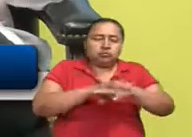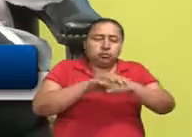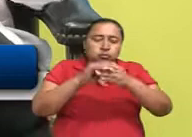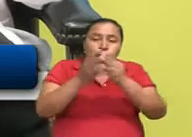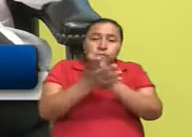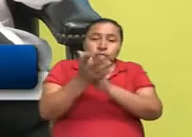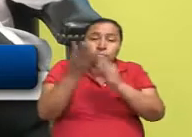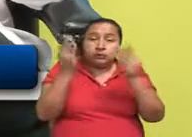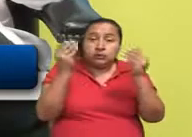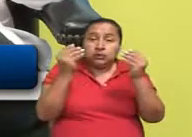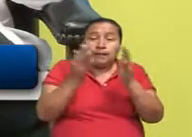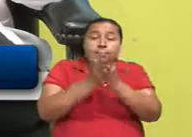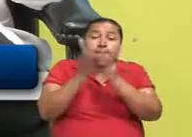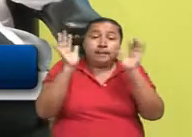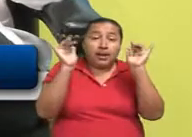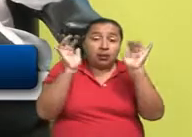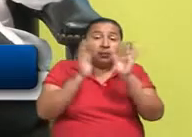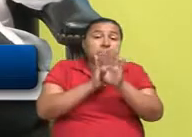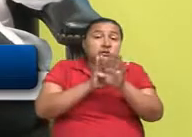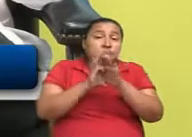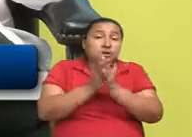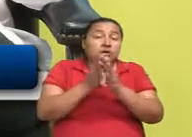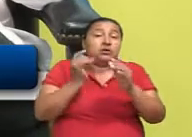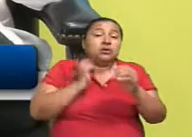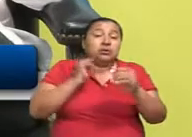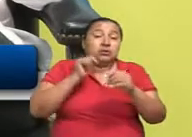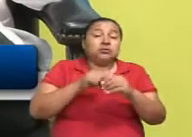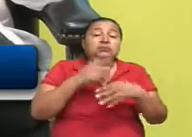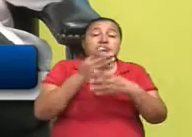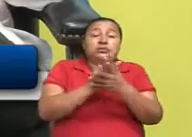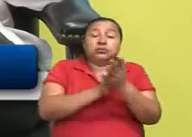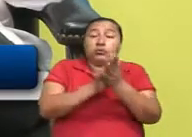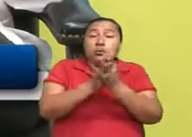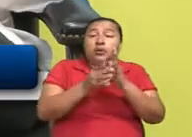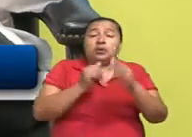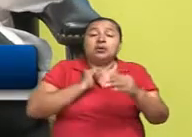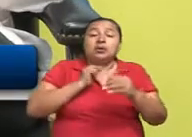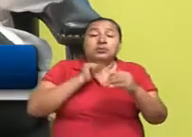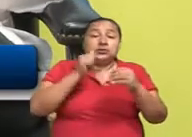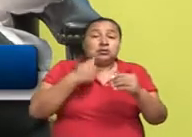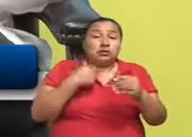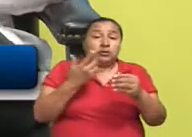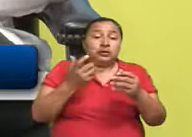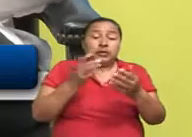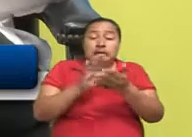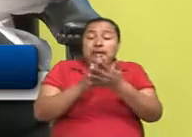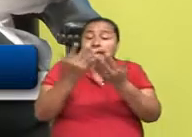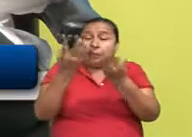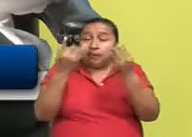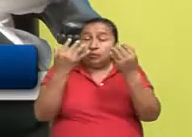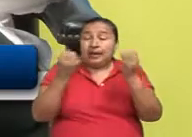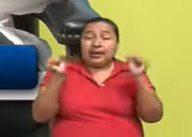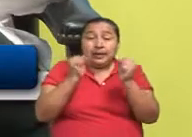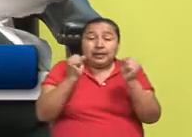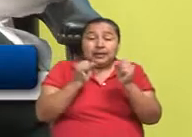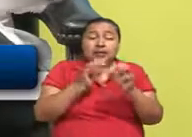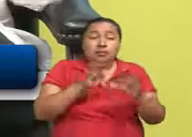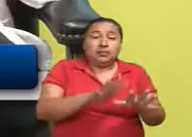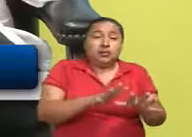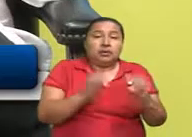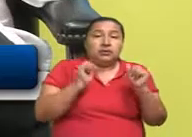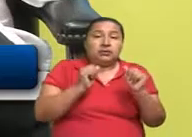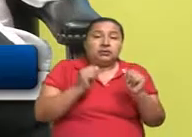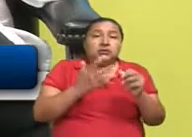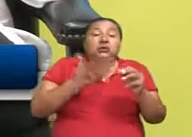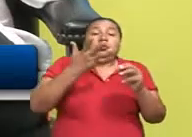porque recuerden ustedes que tenemos el estímulo del músculo cremaster, que si yo lo tengo heladita las manos, lo toco, se me va a